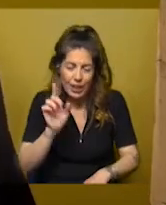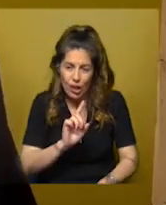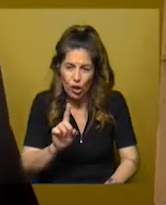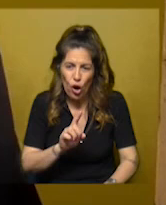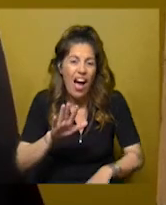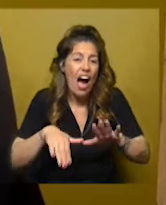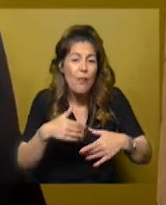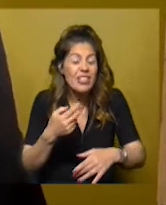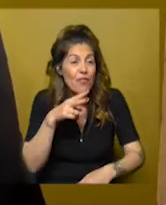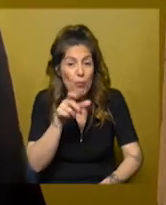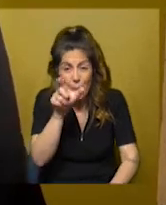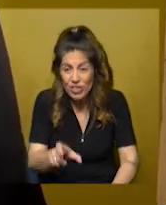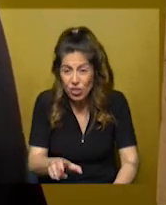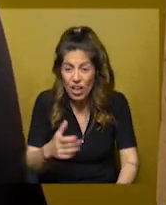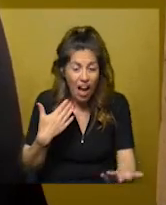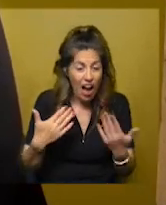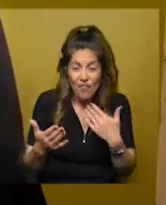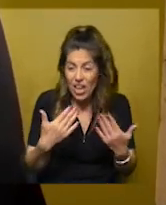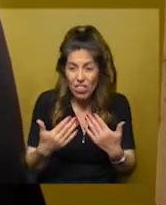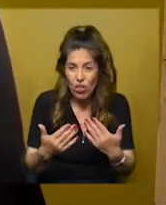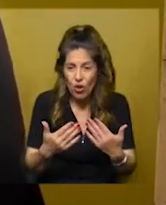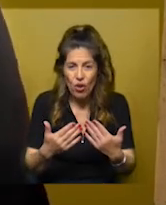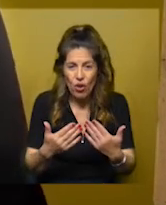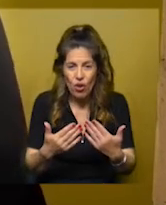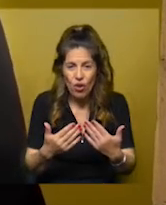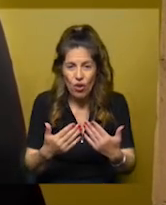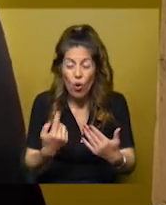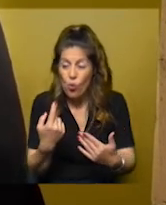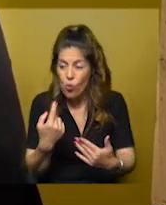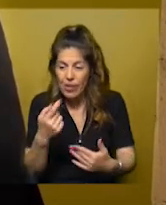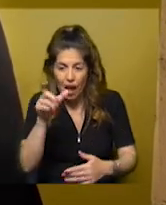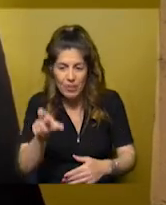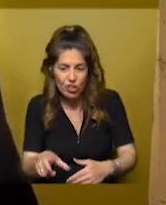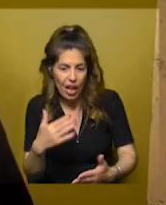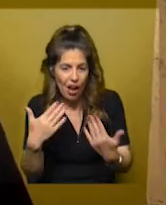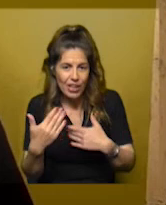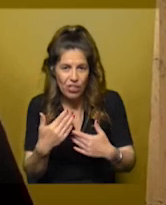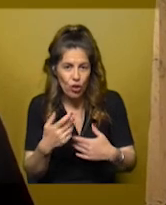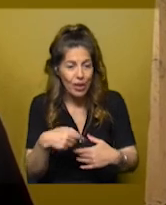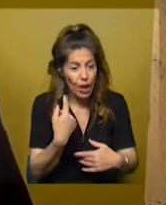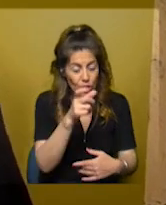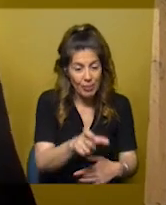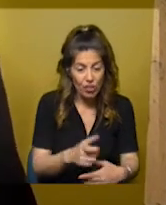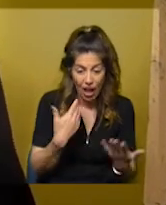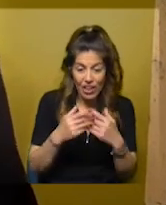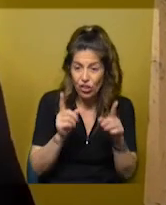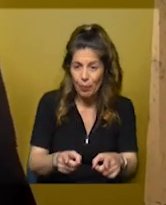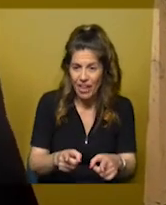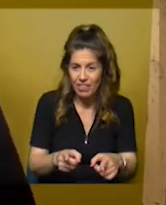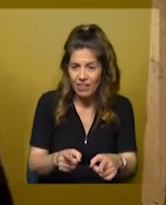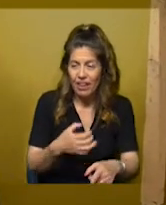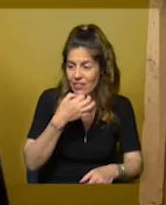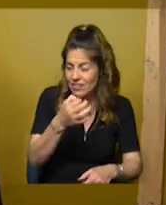veces nosotros vemos personas que están hablando y una está hablando y la otra está hablando también y está diciendo cosas